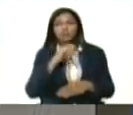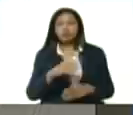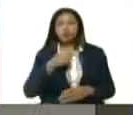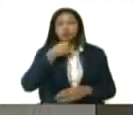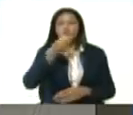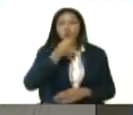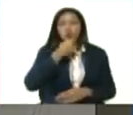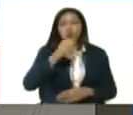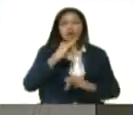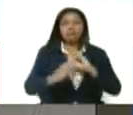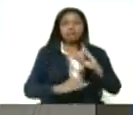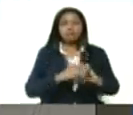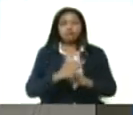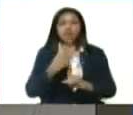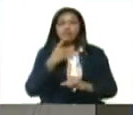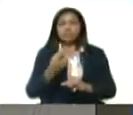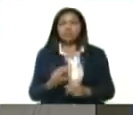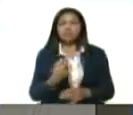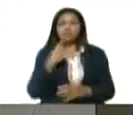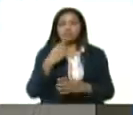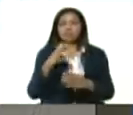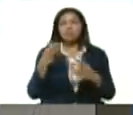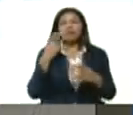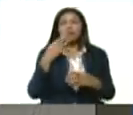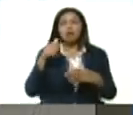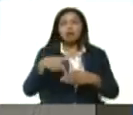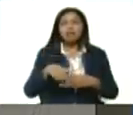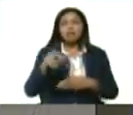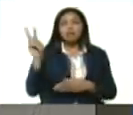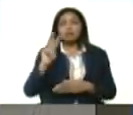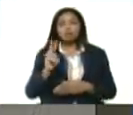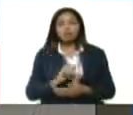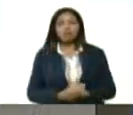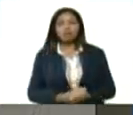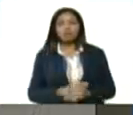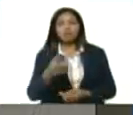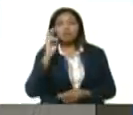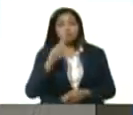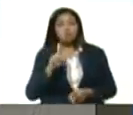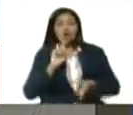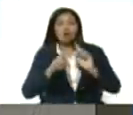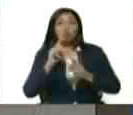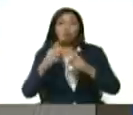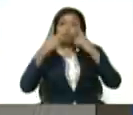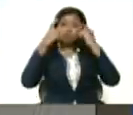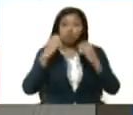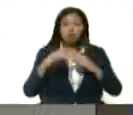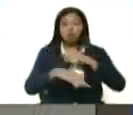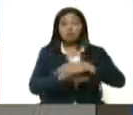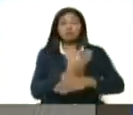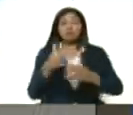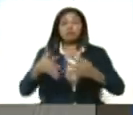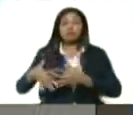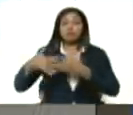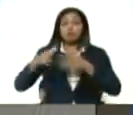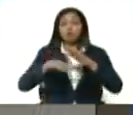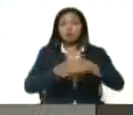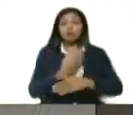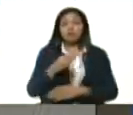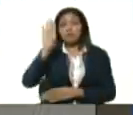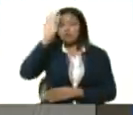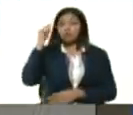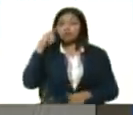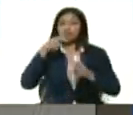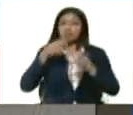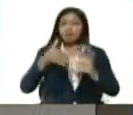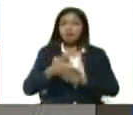agencia internacional hablando del caso Venezuela, también vimos como algunos expertos de universidades norteamericanas y de universidades alemanas señalaban